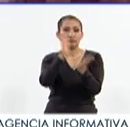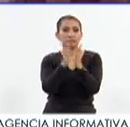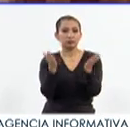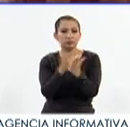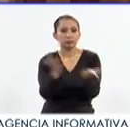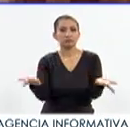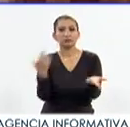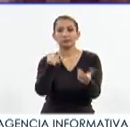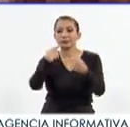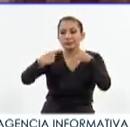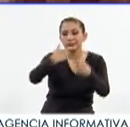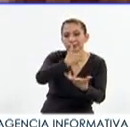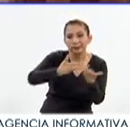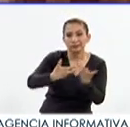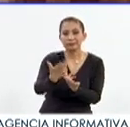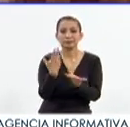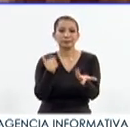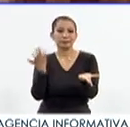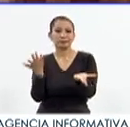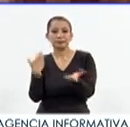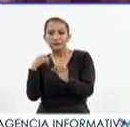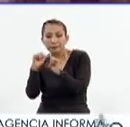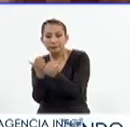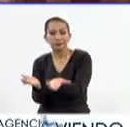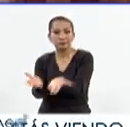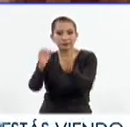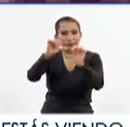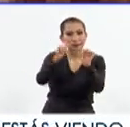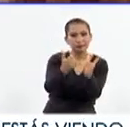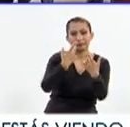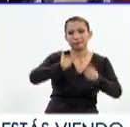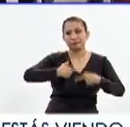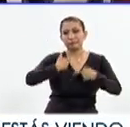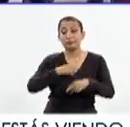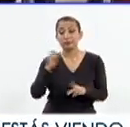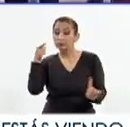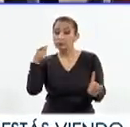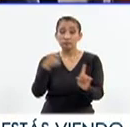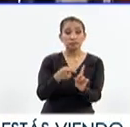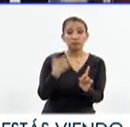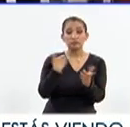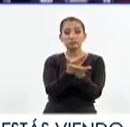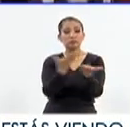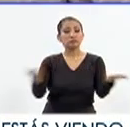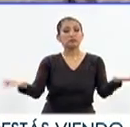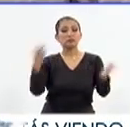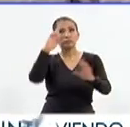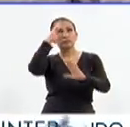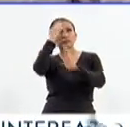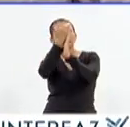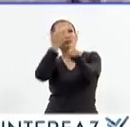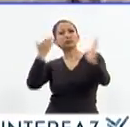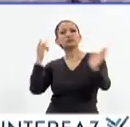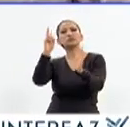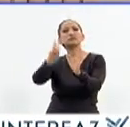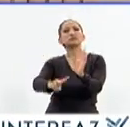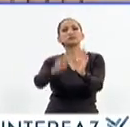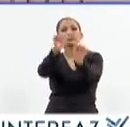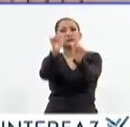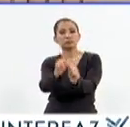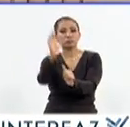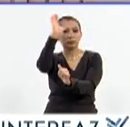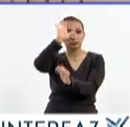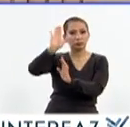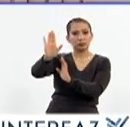promotores, gestores, impulsores de las artes, artistas. El objetivo fue ofrecer una retrospectiva actual de la realidad